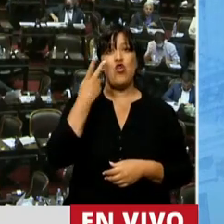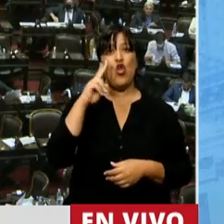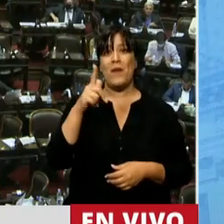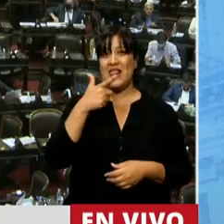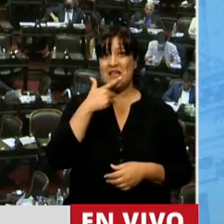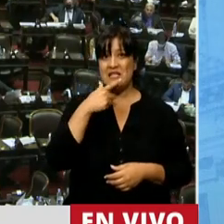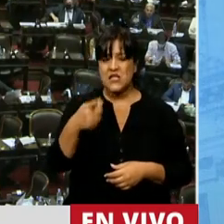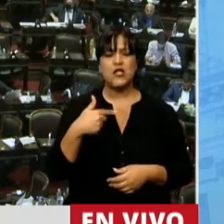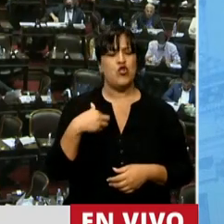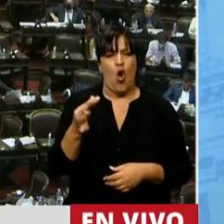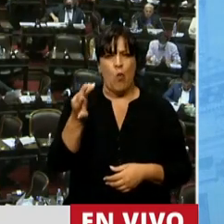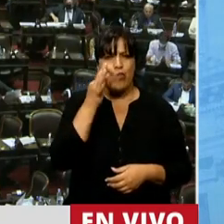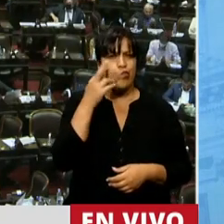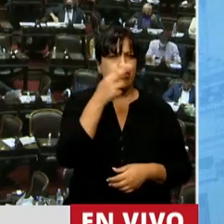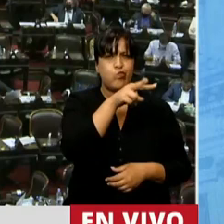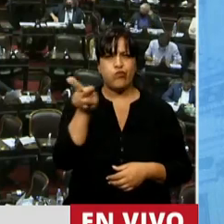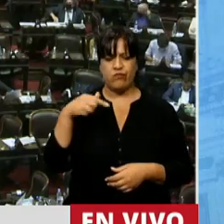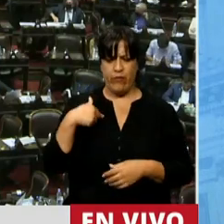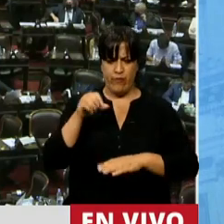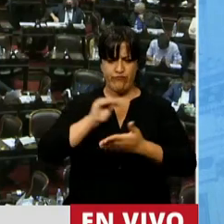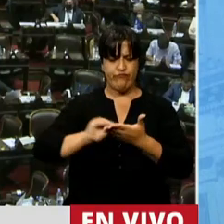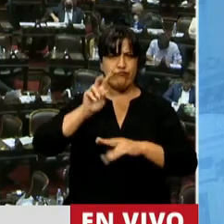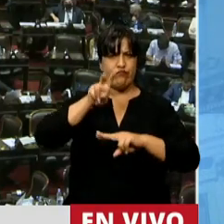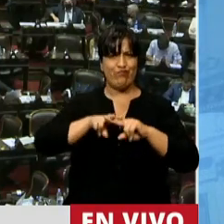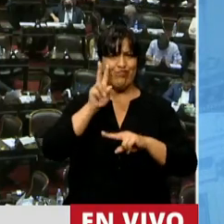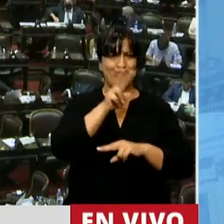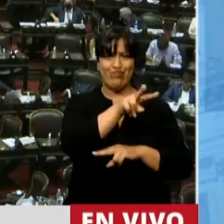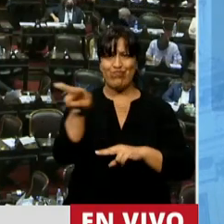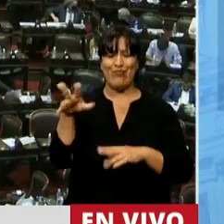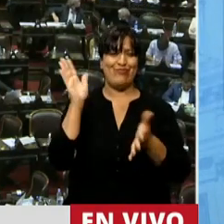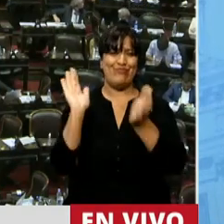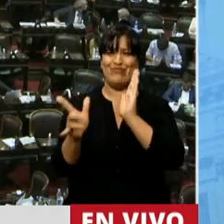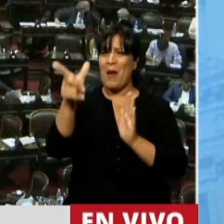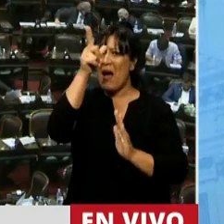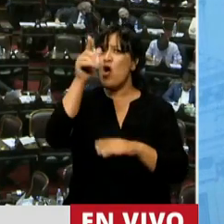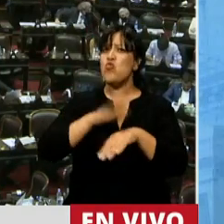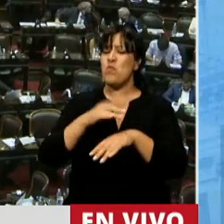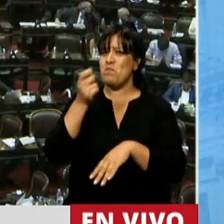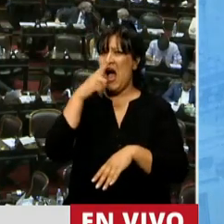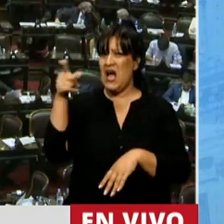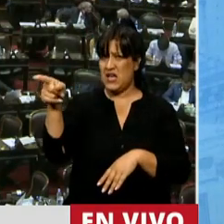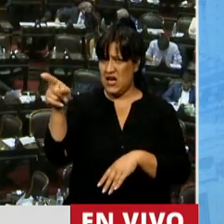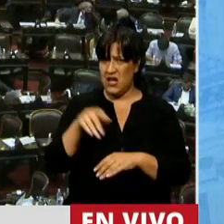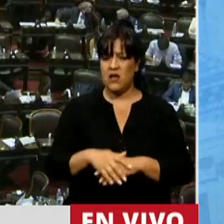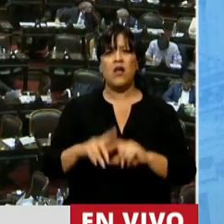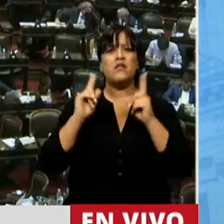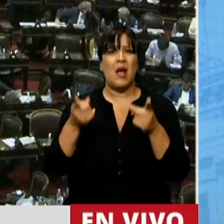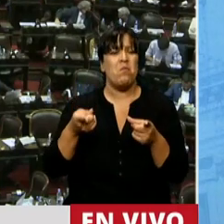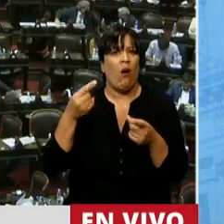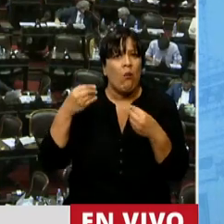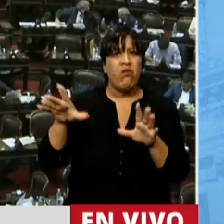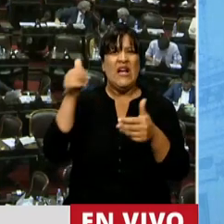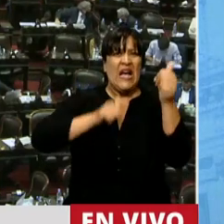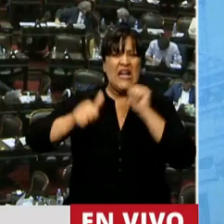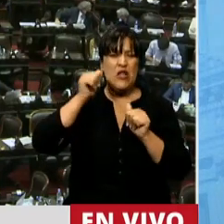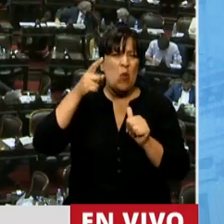2017. Fui testigo de esta banca, de la salvaje represión macrista, que además de dejar cientos heridos,